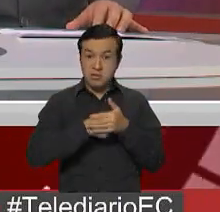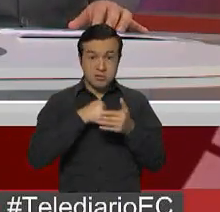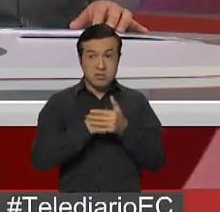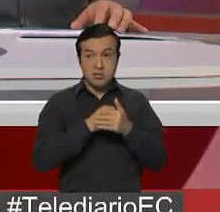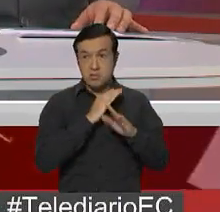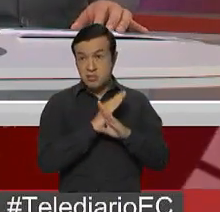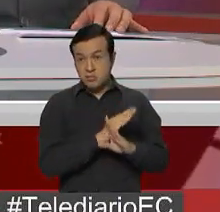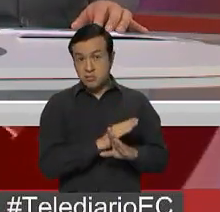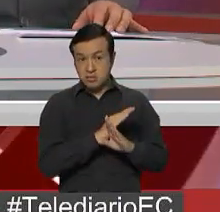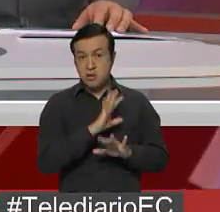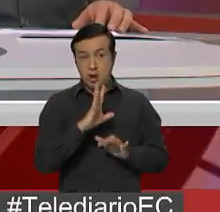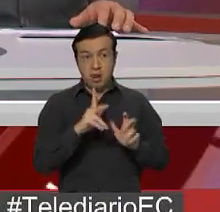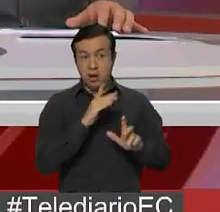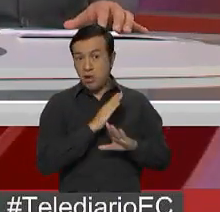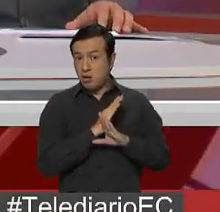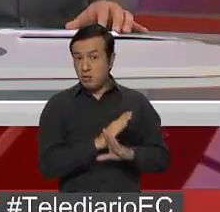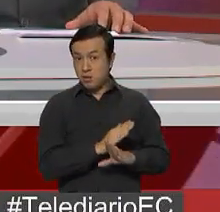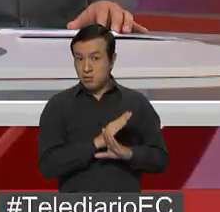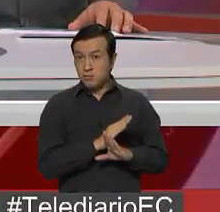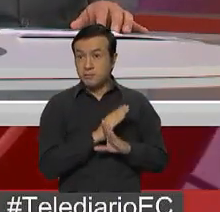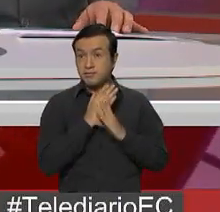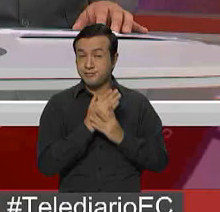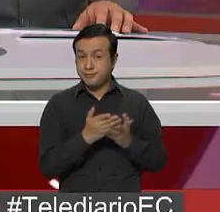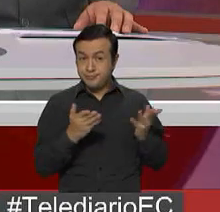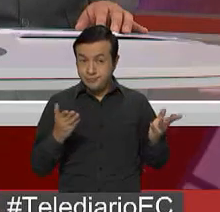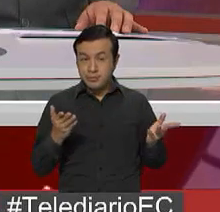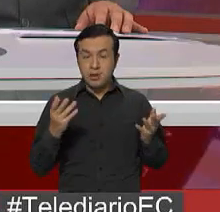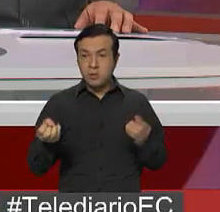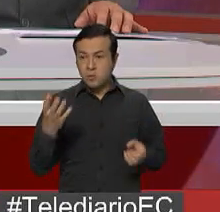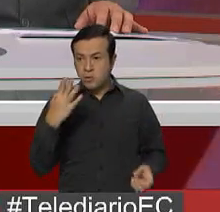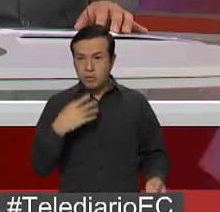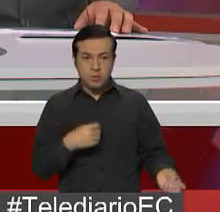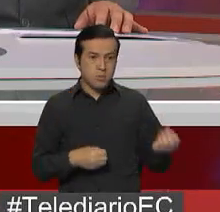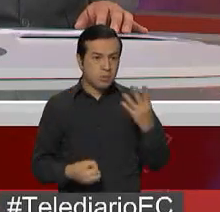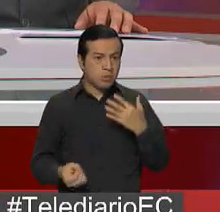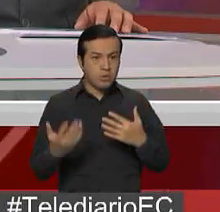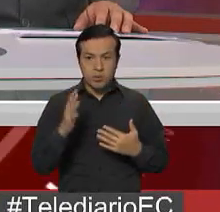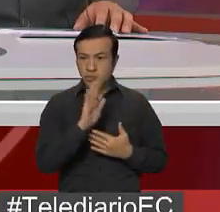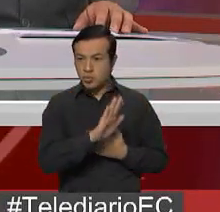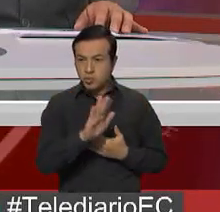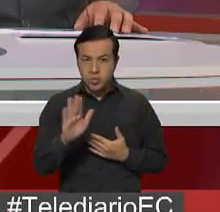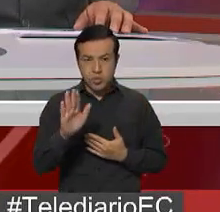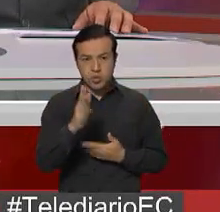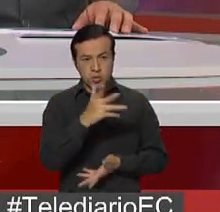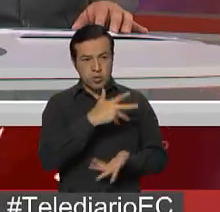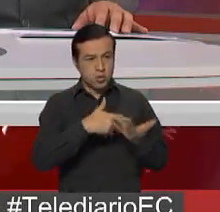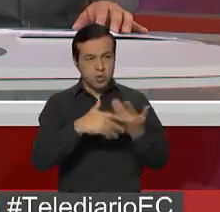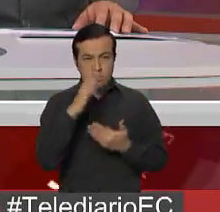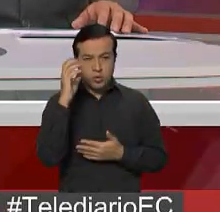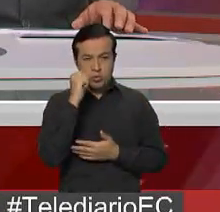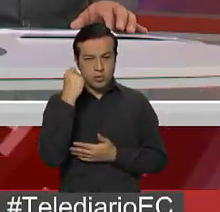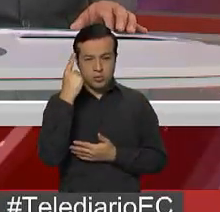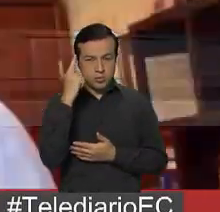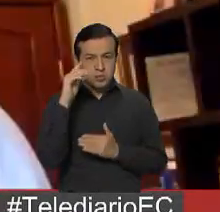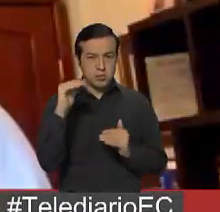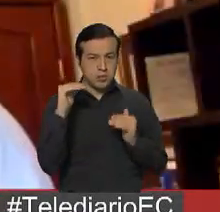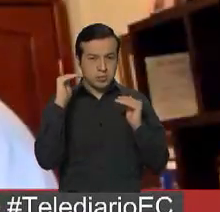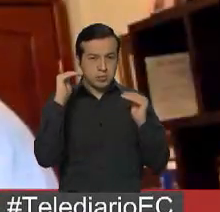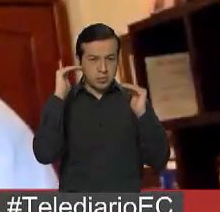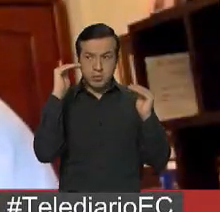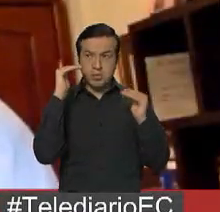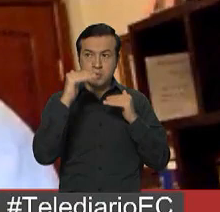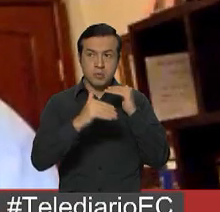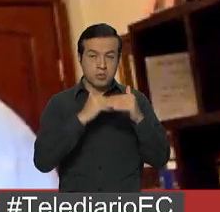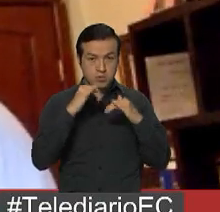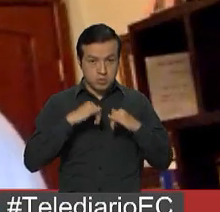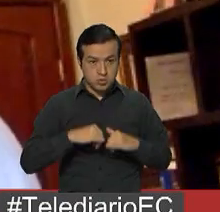hemos conversado hay alguna fiscalía porque ya se va generando información que rebota tanto entre ellos como nosotros para llegar más arriba y ciertamente estos